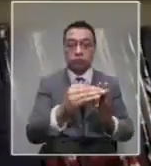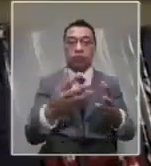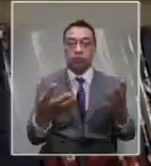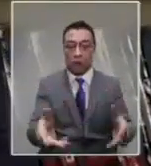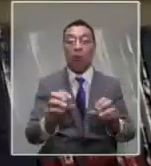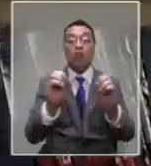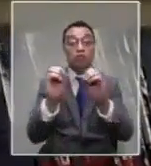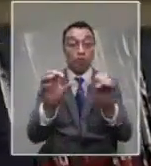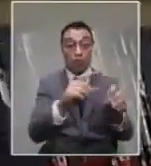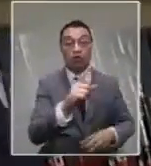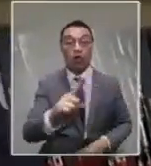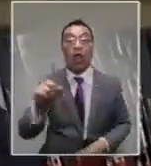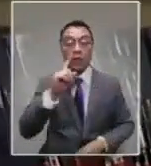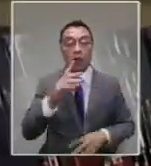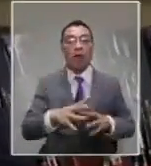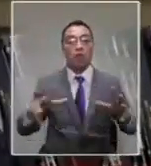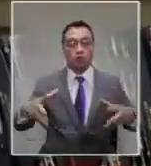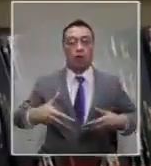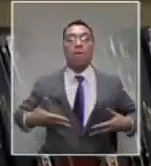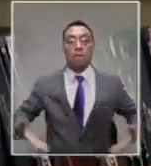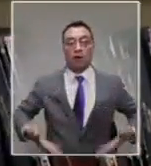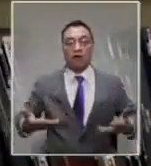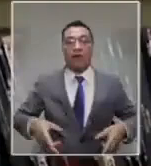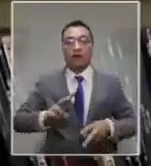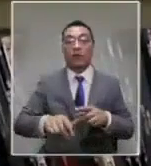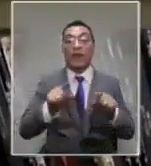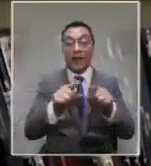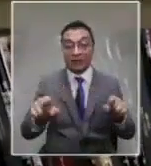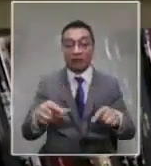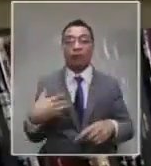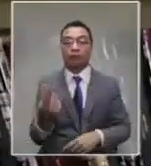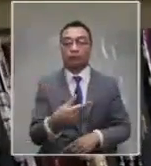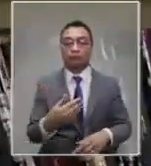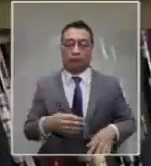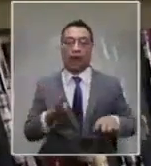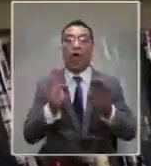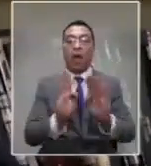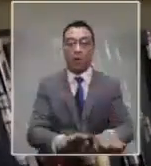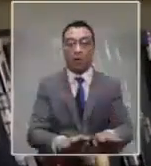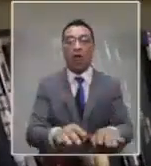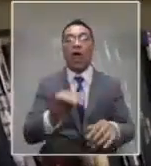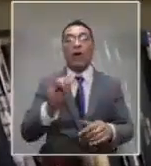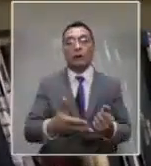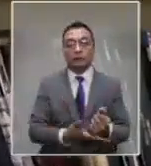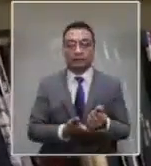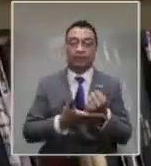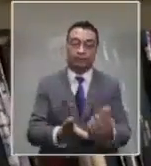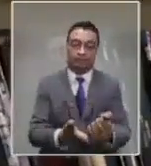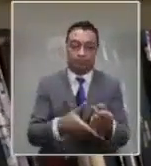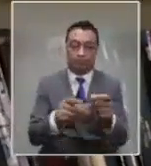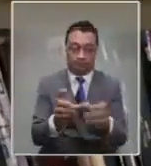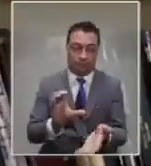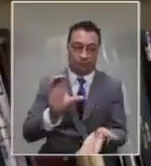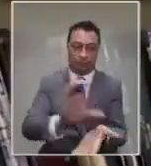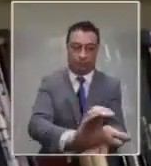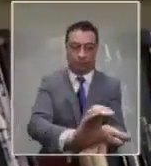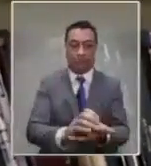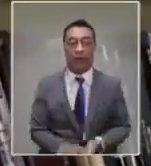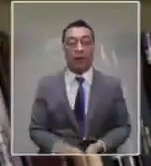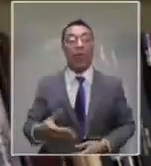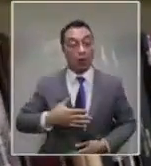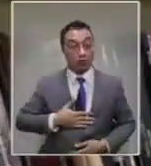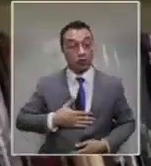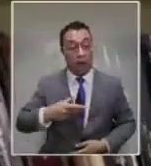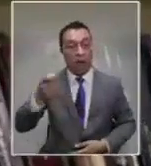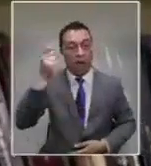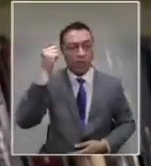vemos que muchos de ellos tienen gran motivación por hacerlo. Y eso nosotros lo apoyamos y aportamos recursos para ello.